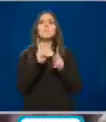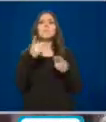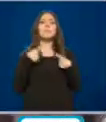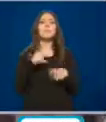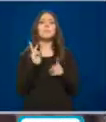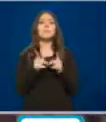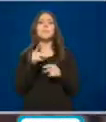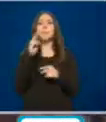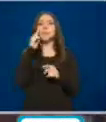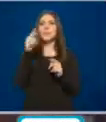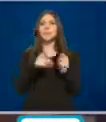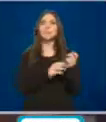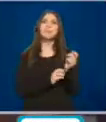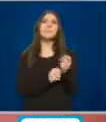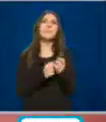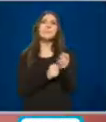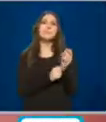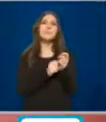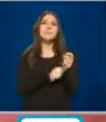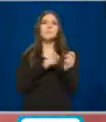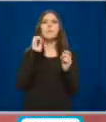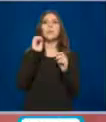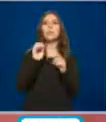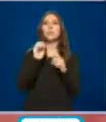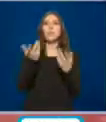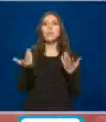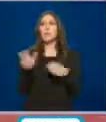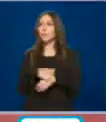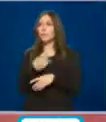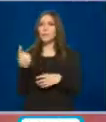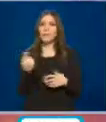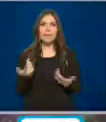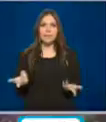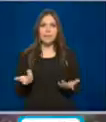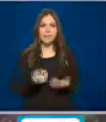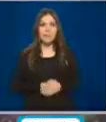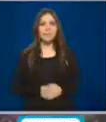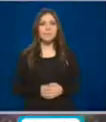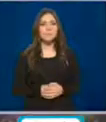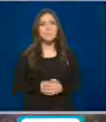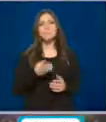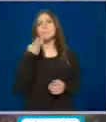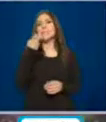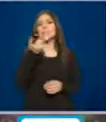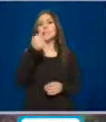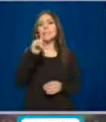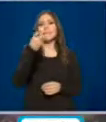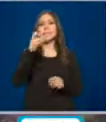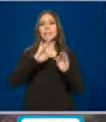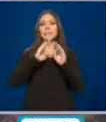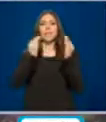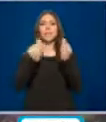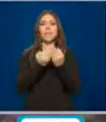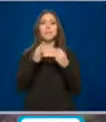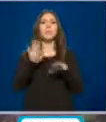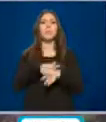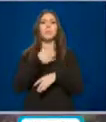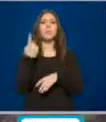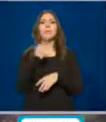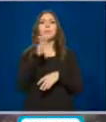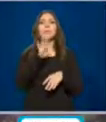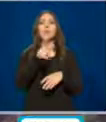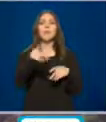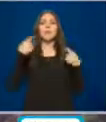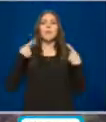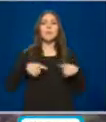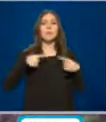y en eso te veas agarrando algo y digas, ay, ¿por qué me estoy poniendo así? Esa es la mejor forma, en el que tú te vuelvas como una persona